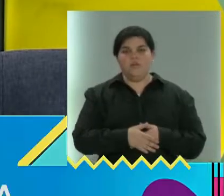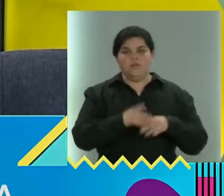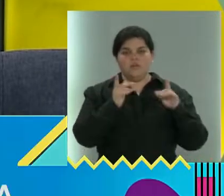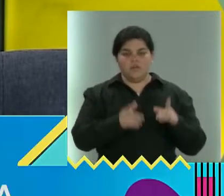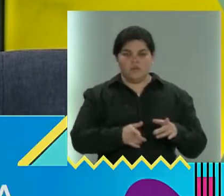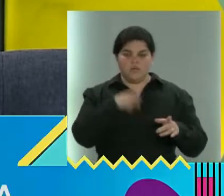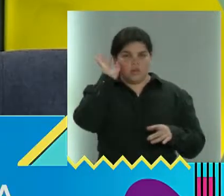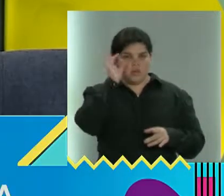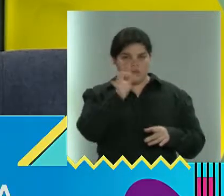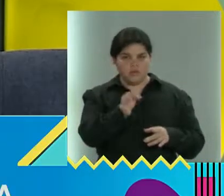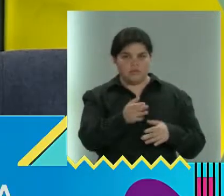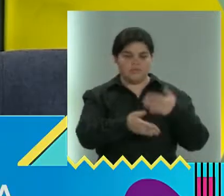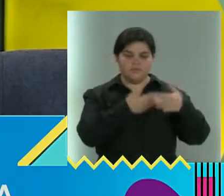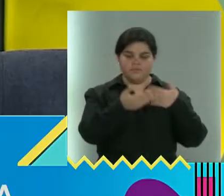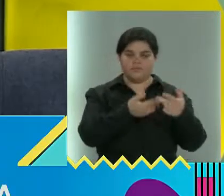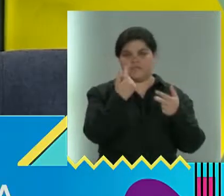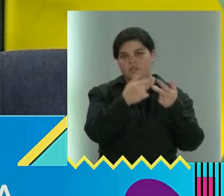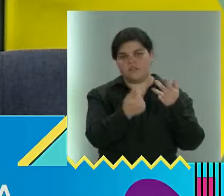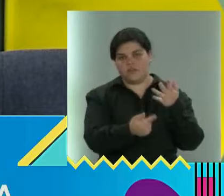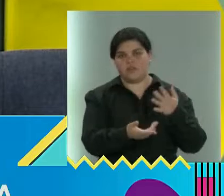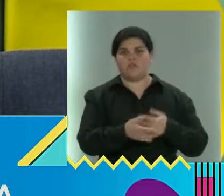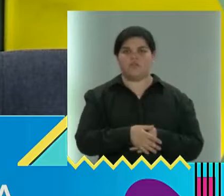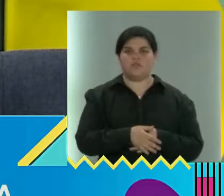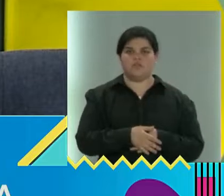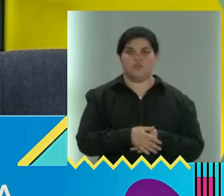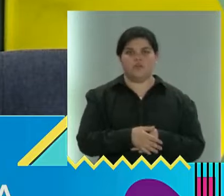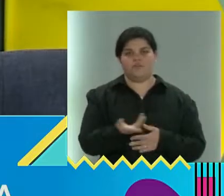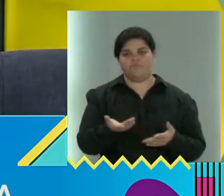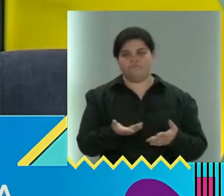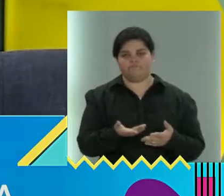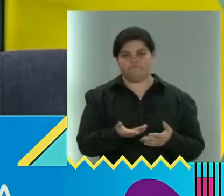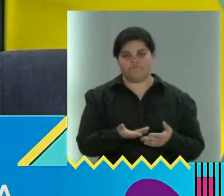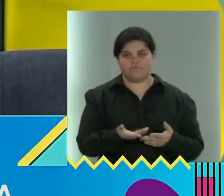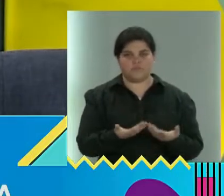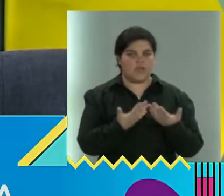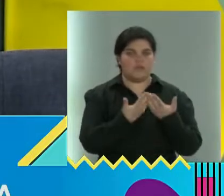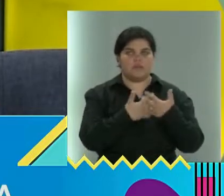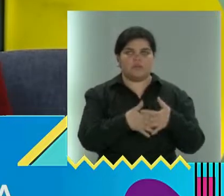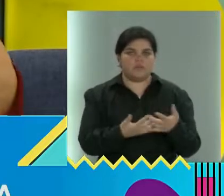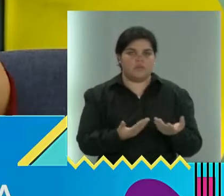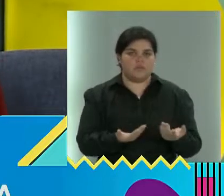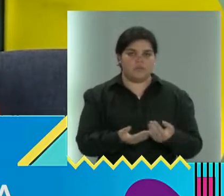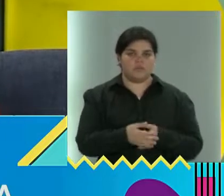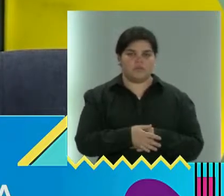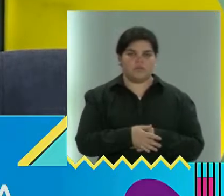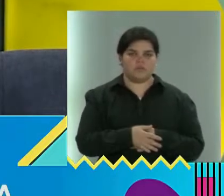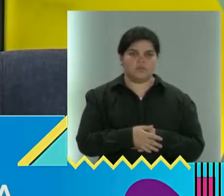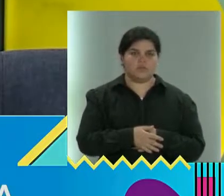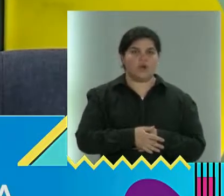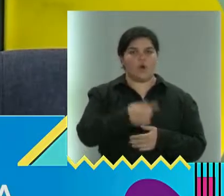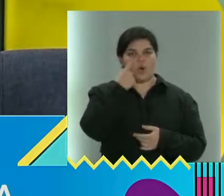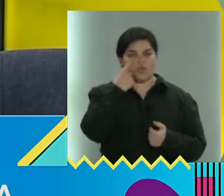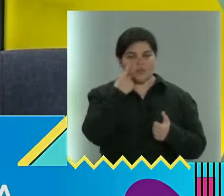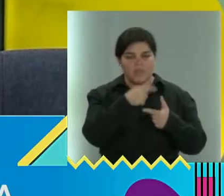distinta índole, indicadores de calidad propiamente dichos, que tiene que ver con las áreas de conocimiento,